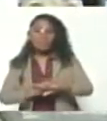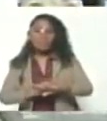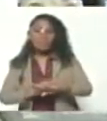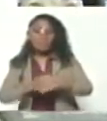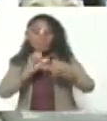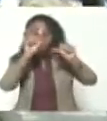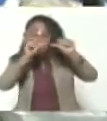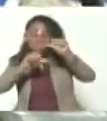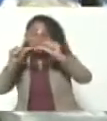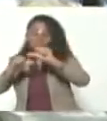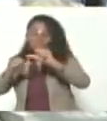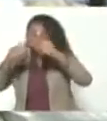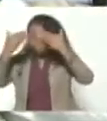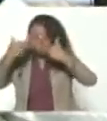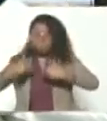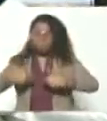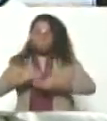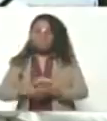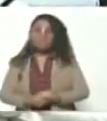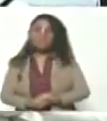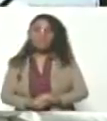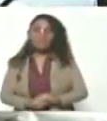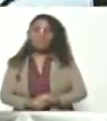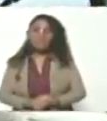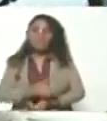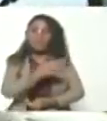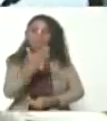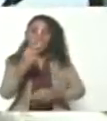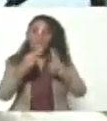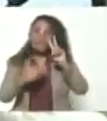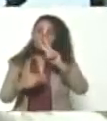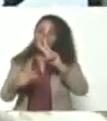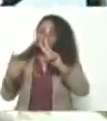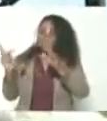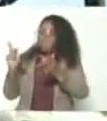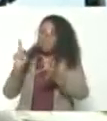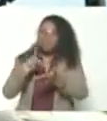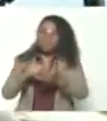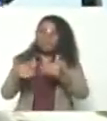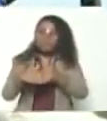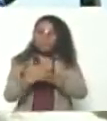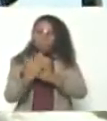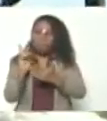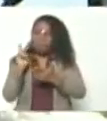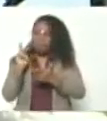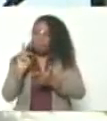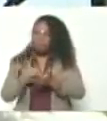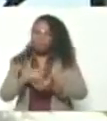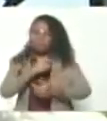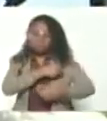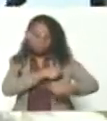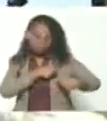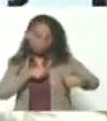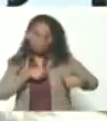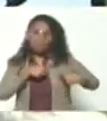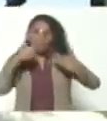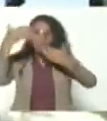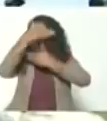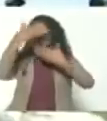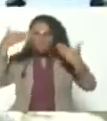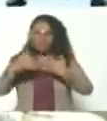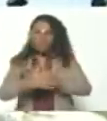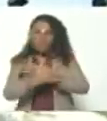y recontrachequeos. Que usted ve llegar a alguien en la madrugada con insignias de FAES, de